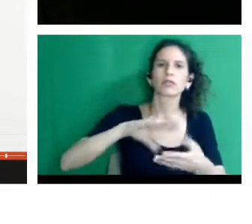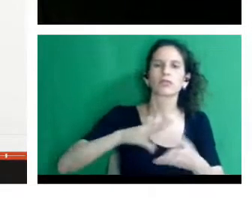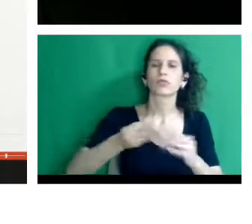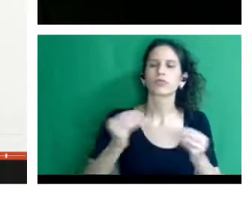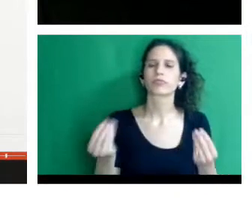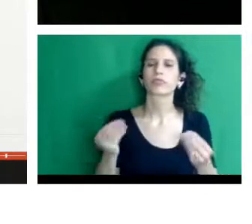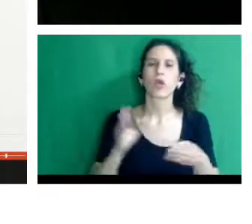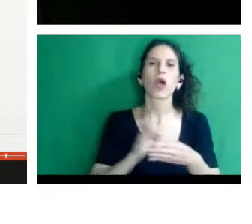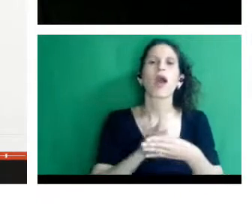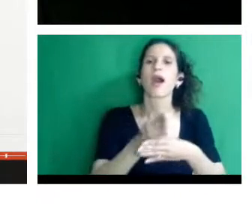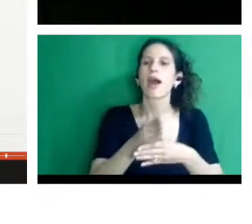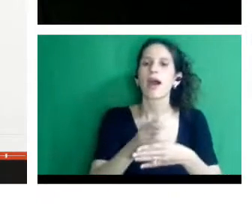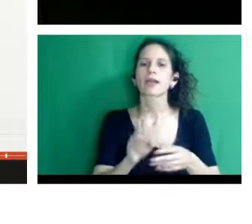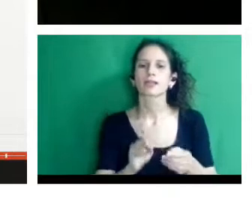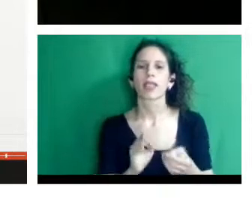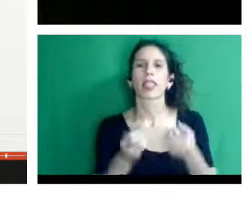circulares y